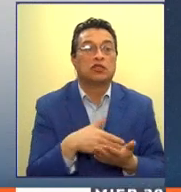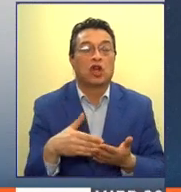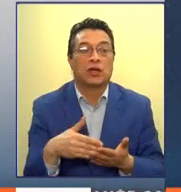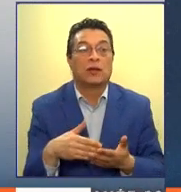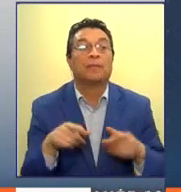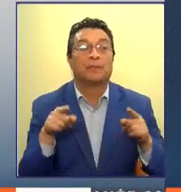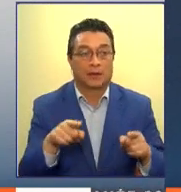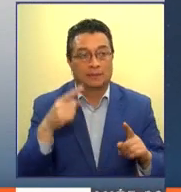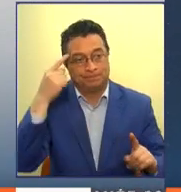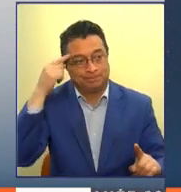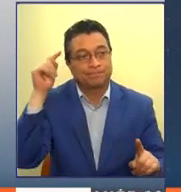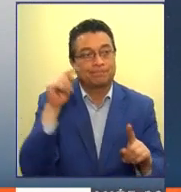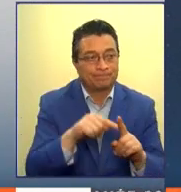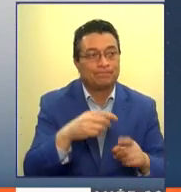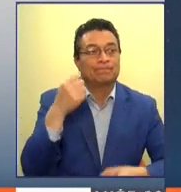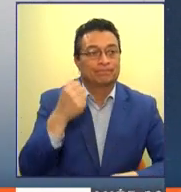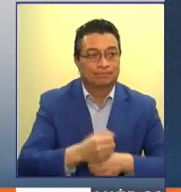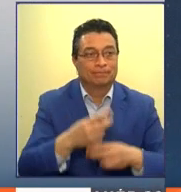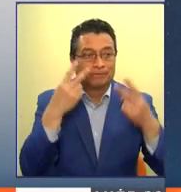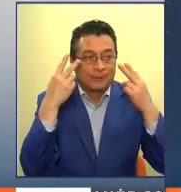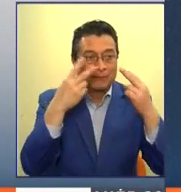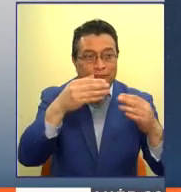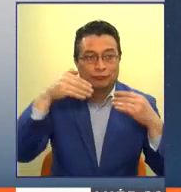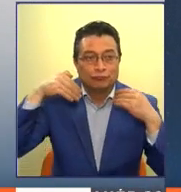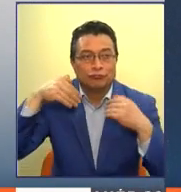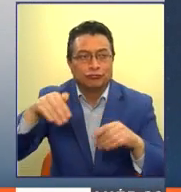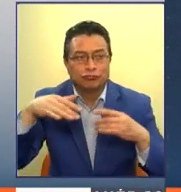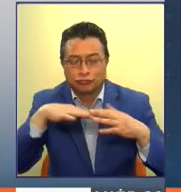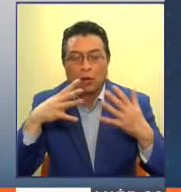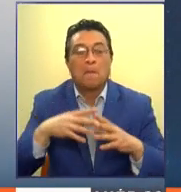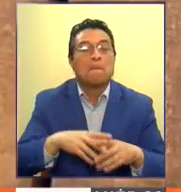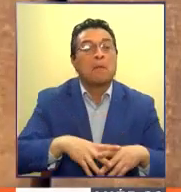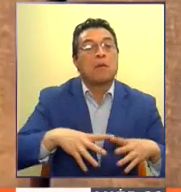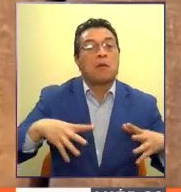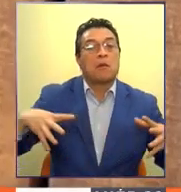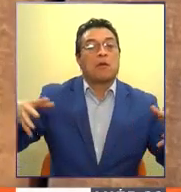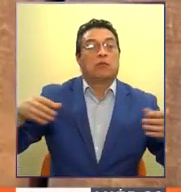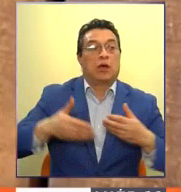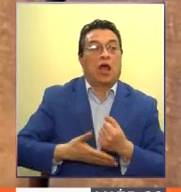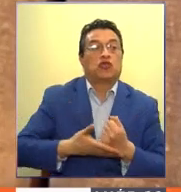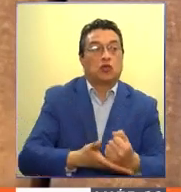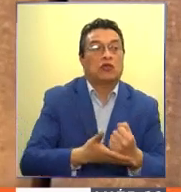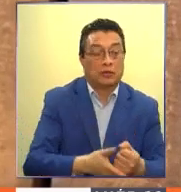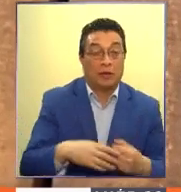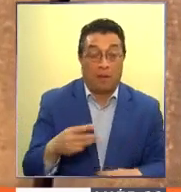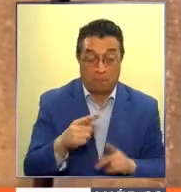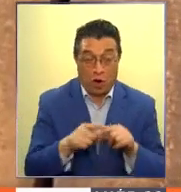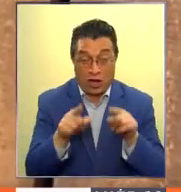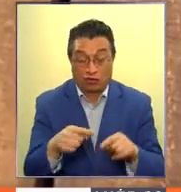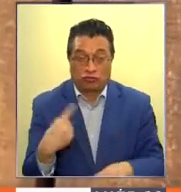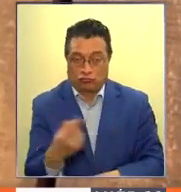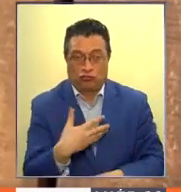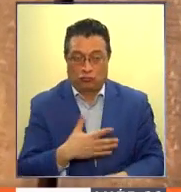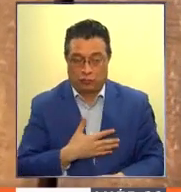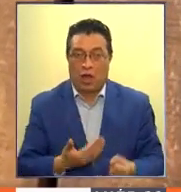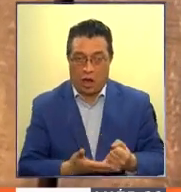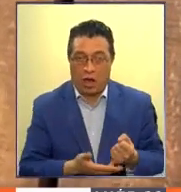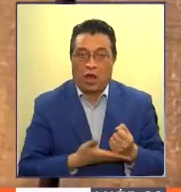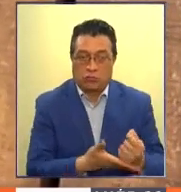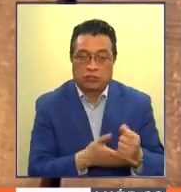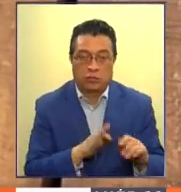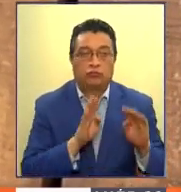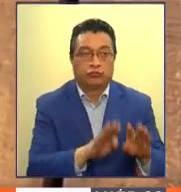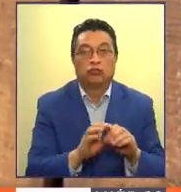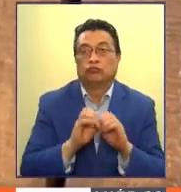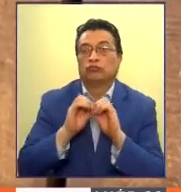ha sido vital el transporte, que también ha multiplicado la ayuda. Es por eso que nosotros también hemos apoyado a la red haciendo aquella